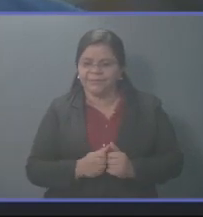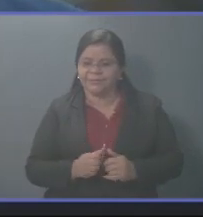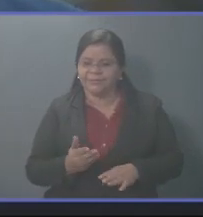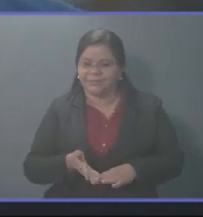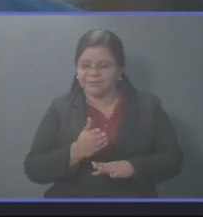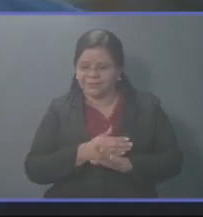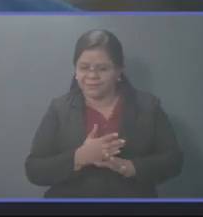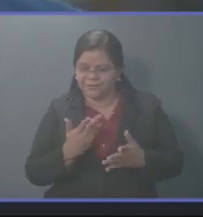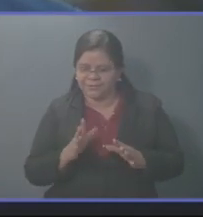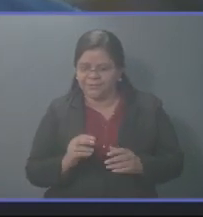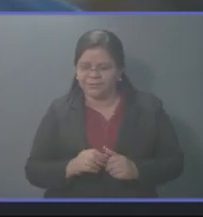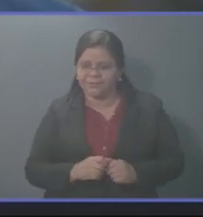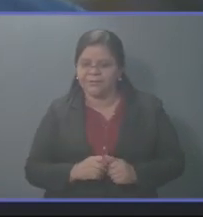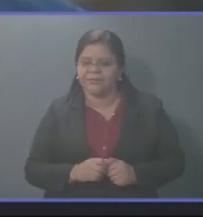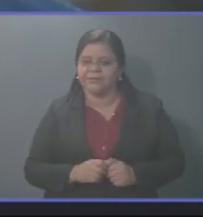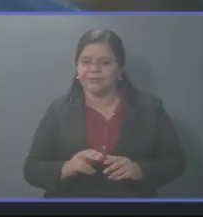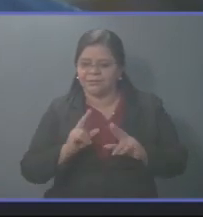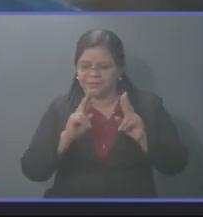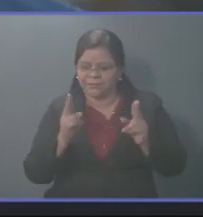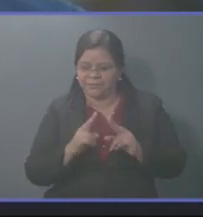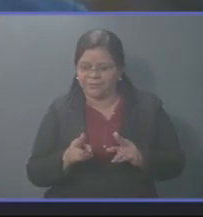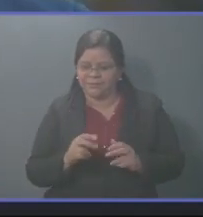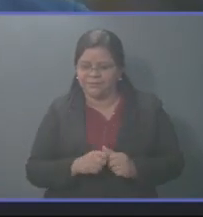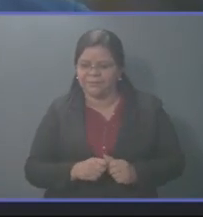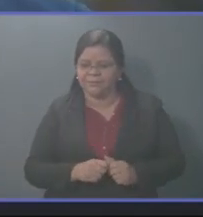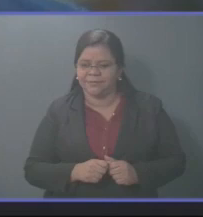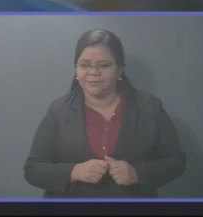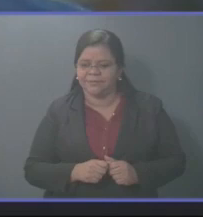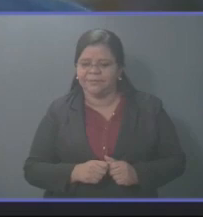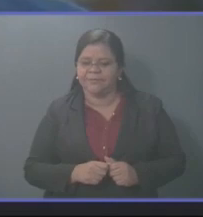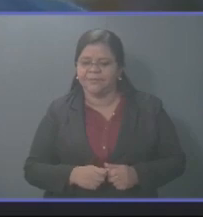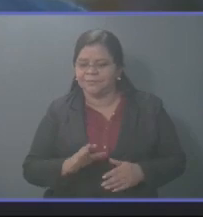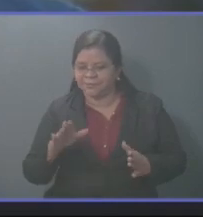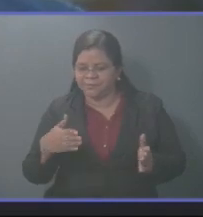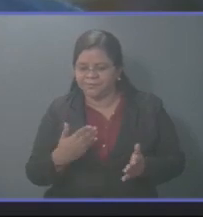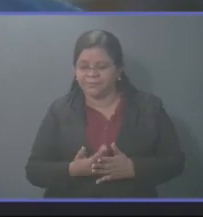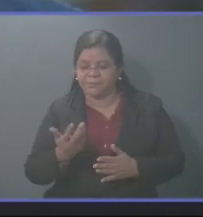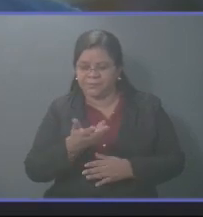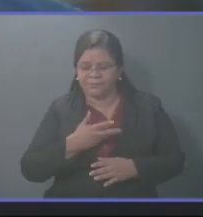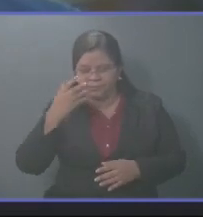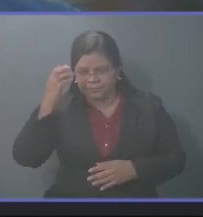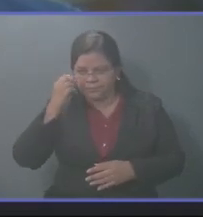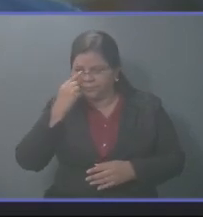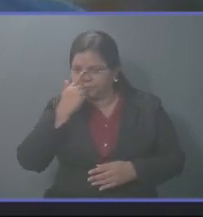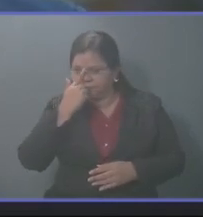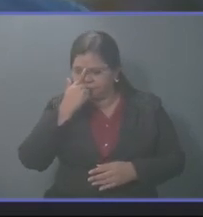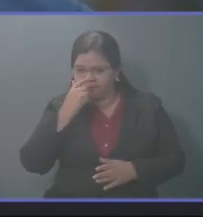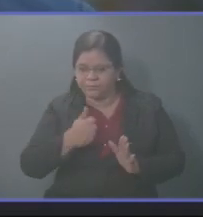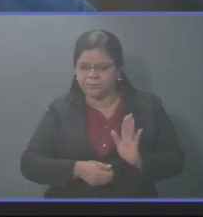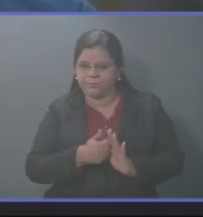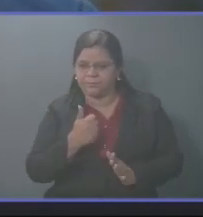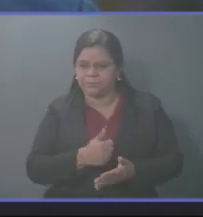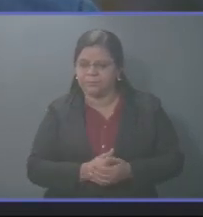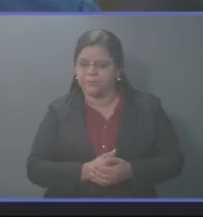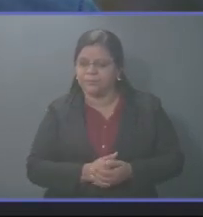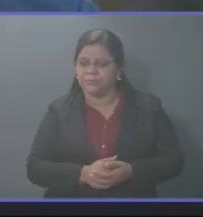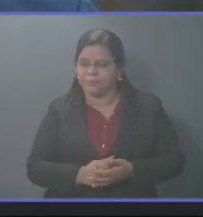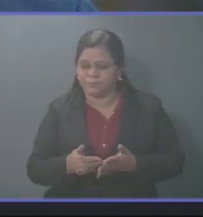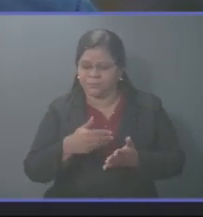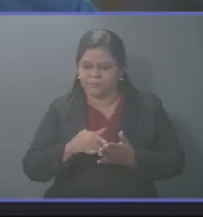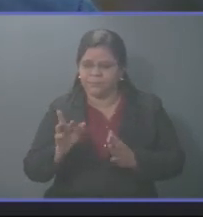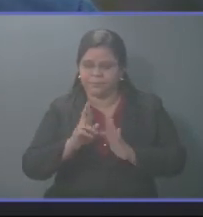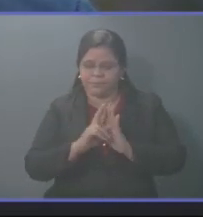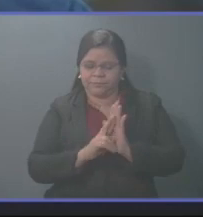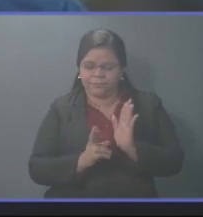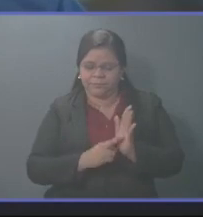elaboradas por su respectiva federación deportiva. Respecto a la observación al artículo 60, es aceptada eliminándose del